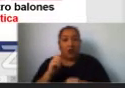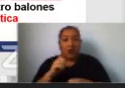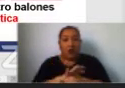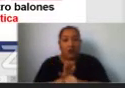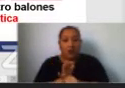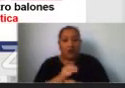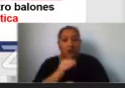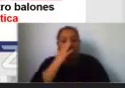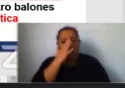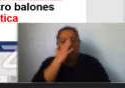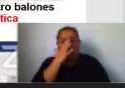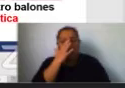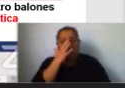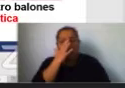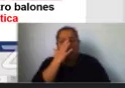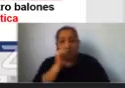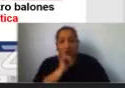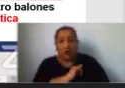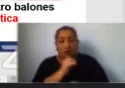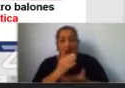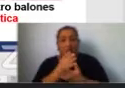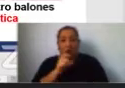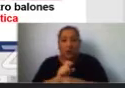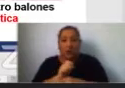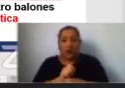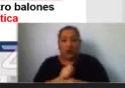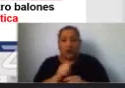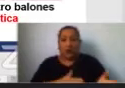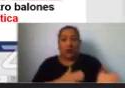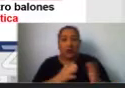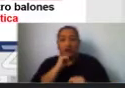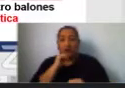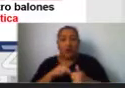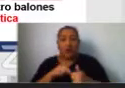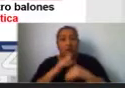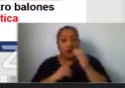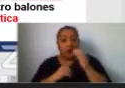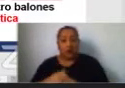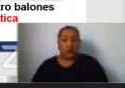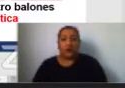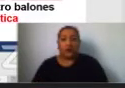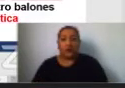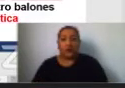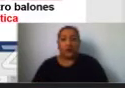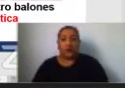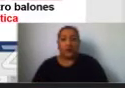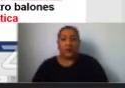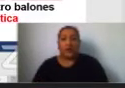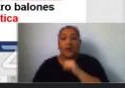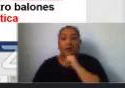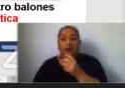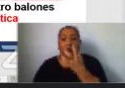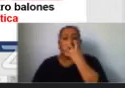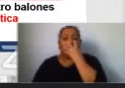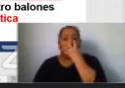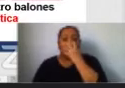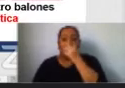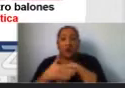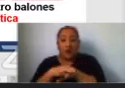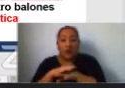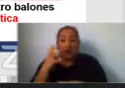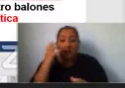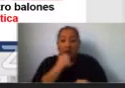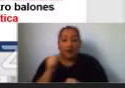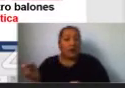instituciones educativas debido a la falta de infraestructura. La falta de oxígeno en la región de San Martín no ha